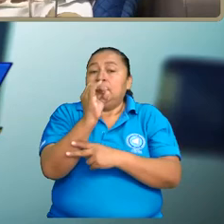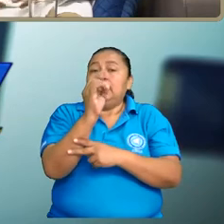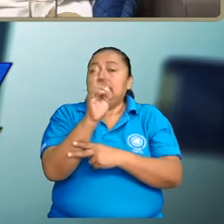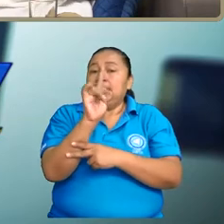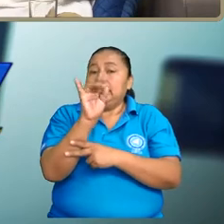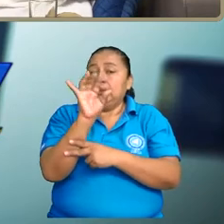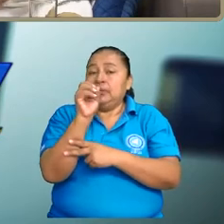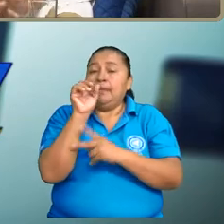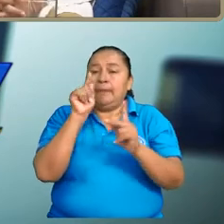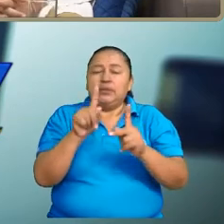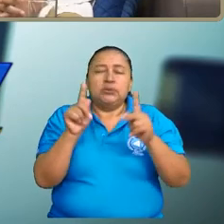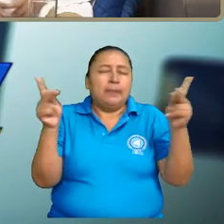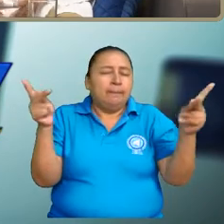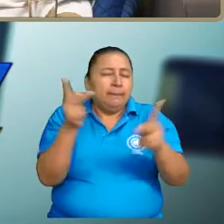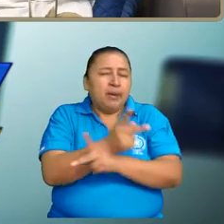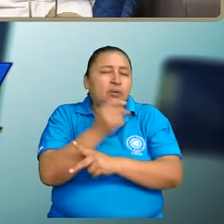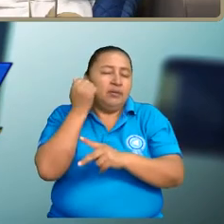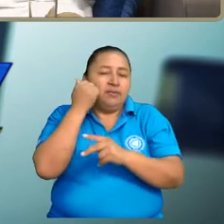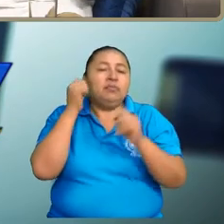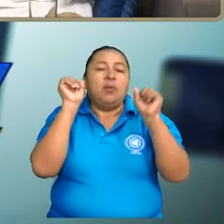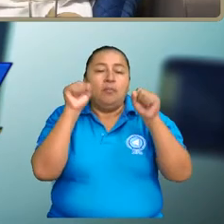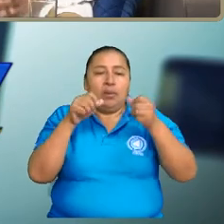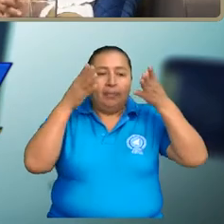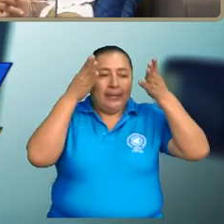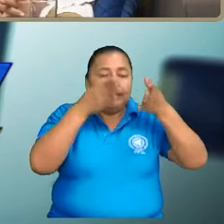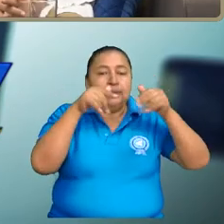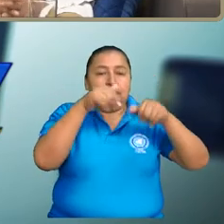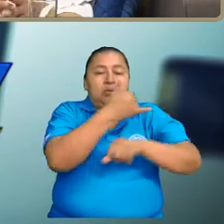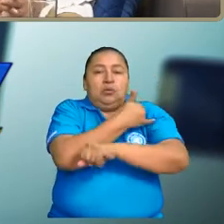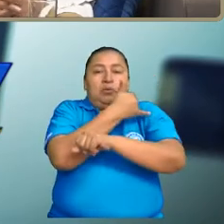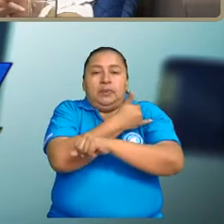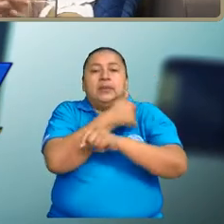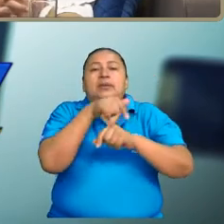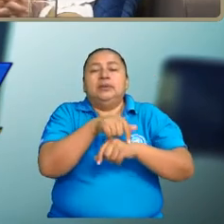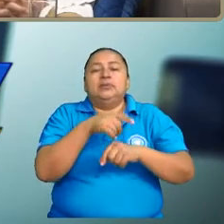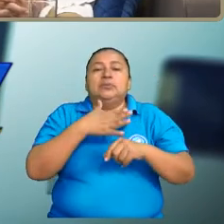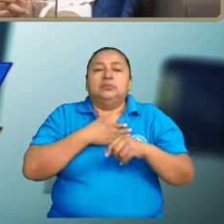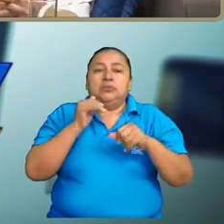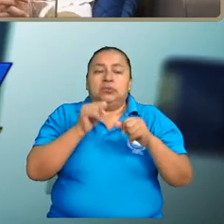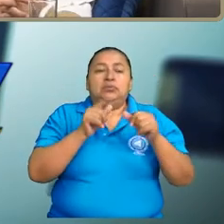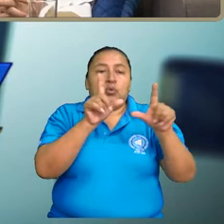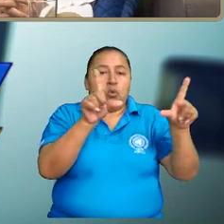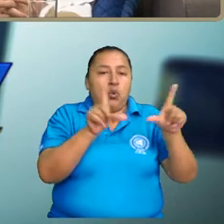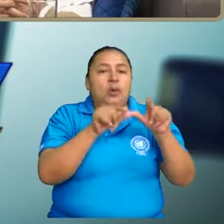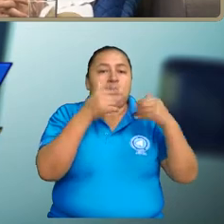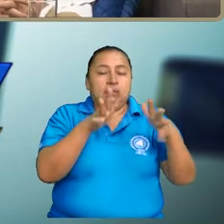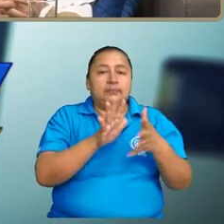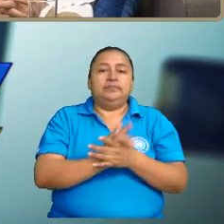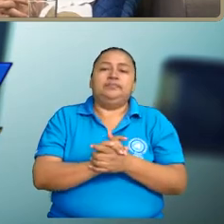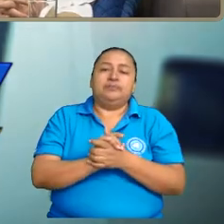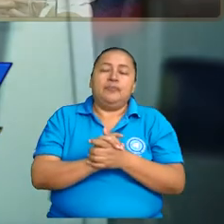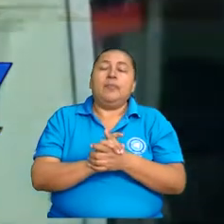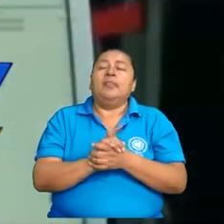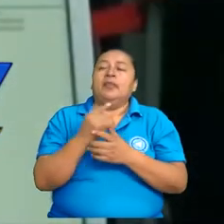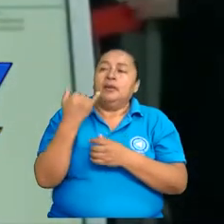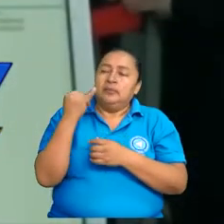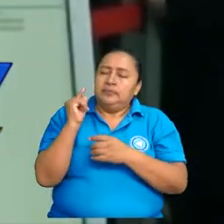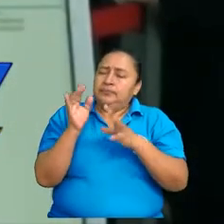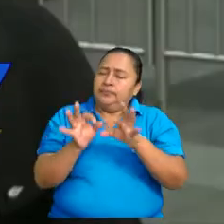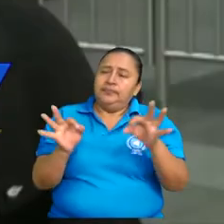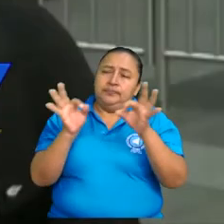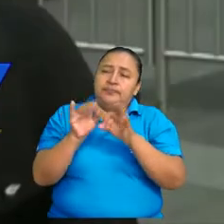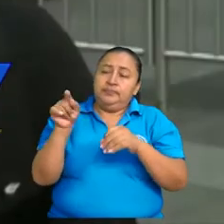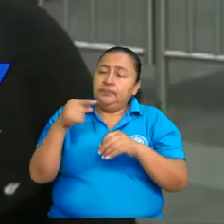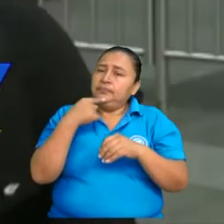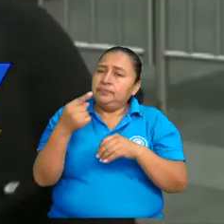para poderlos abordar adecuadamente en nuestros hospitales o unidades designadas. Y es importante ese aspecto que usted